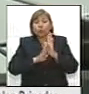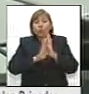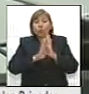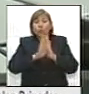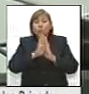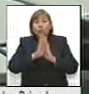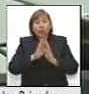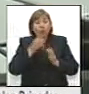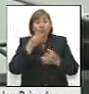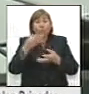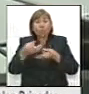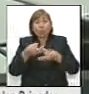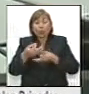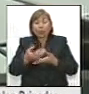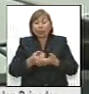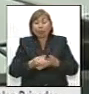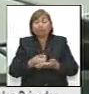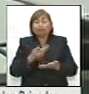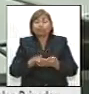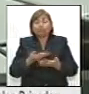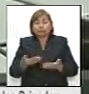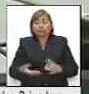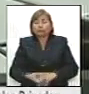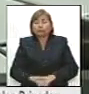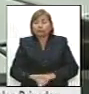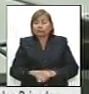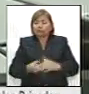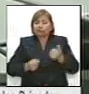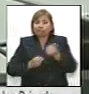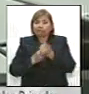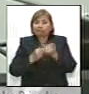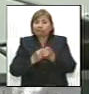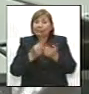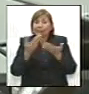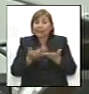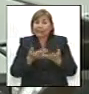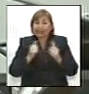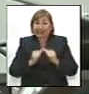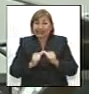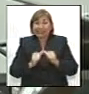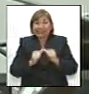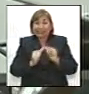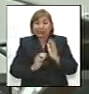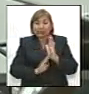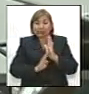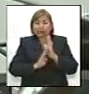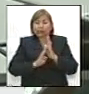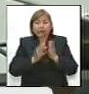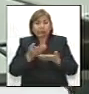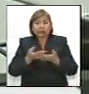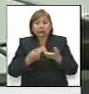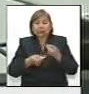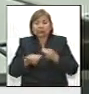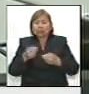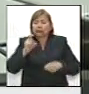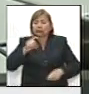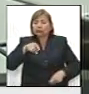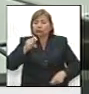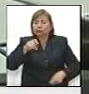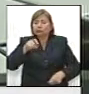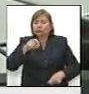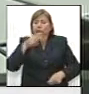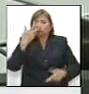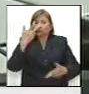la estabilidad económica de los últimos 25 años, para seguir sosteniendo este crecimiento, el sector empresarial considera que es necesario priorizar